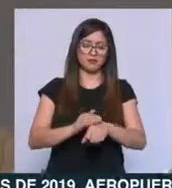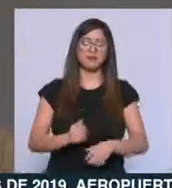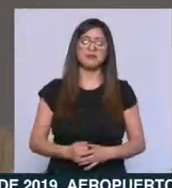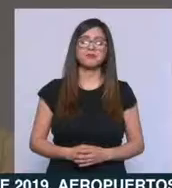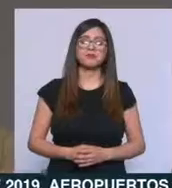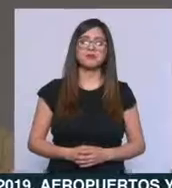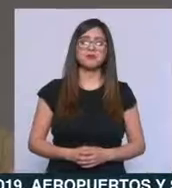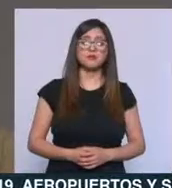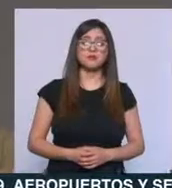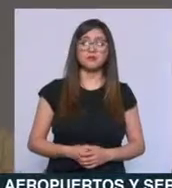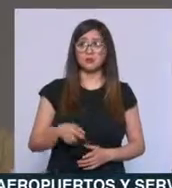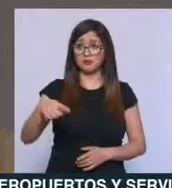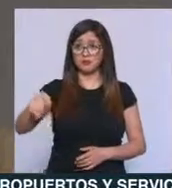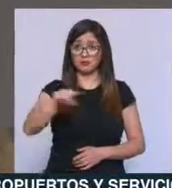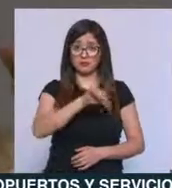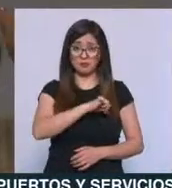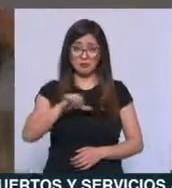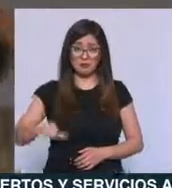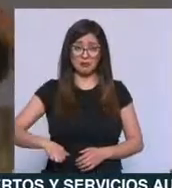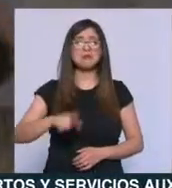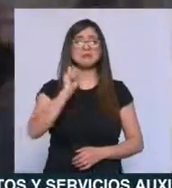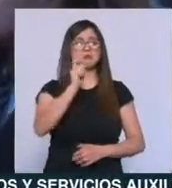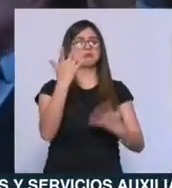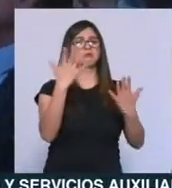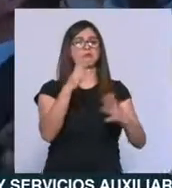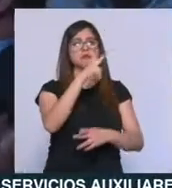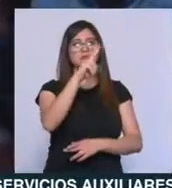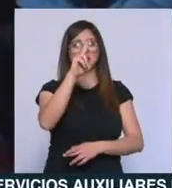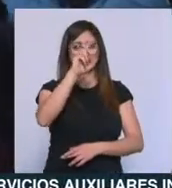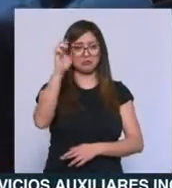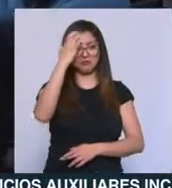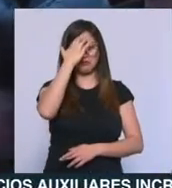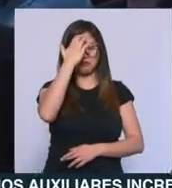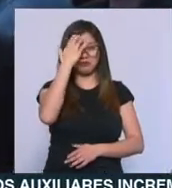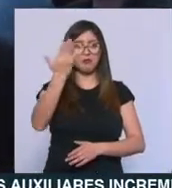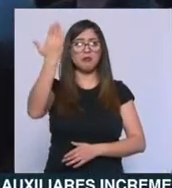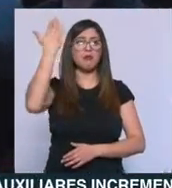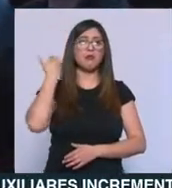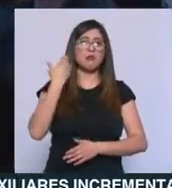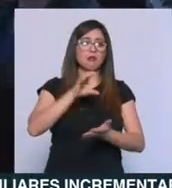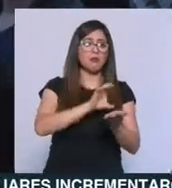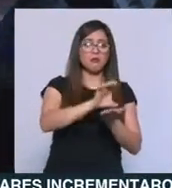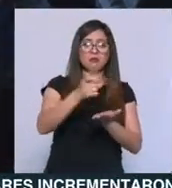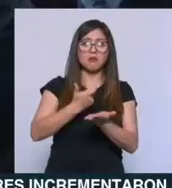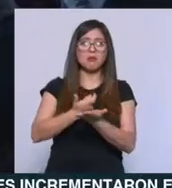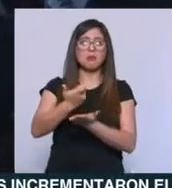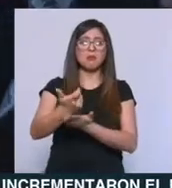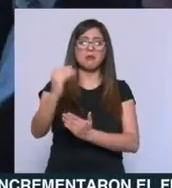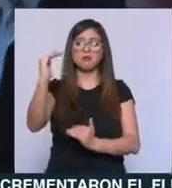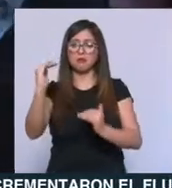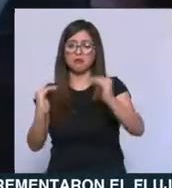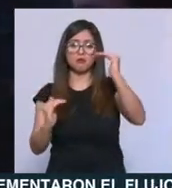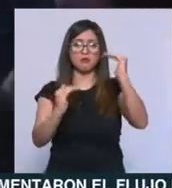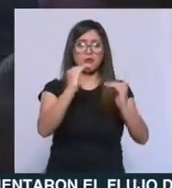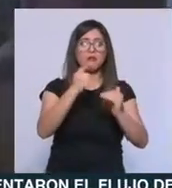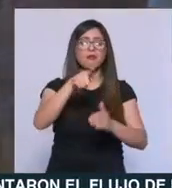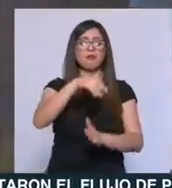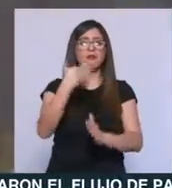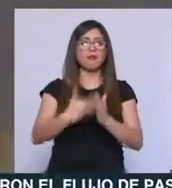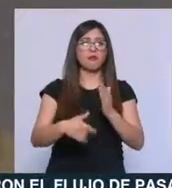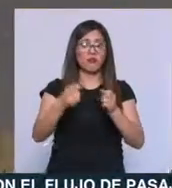es reconocido por los alcaldes, quienes padecían la inequidad de presupuesto y acompañamiento en la seguridad